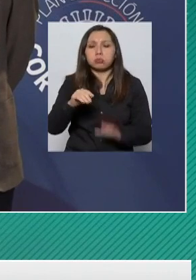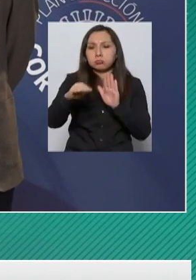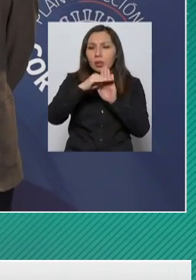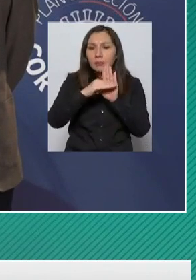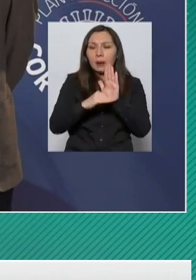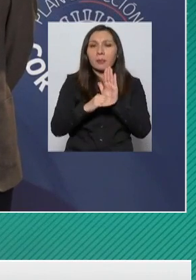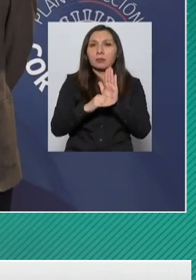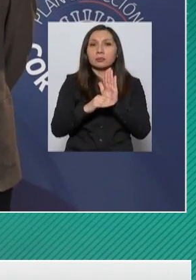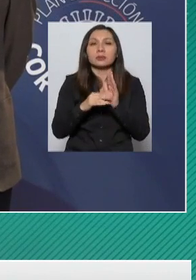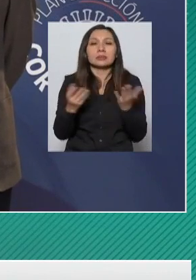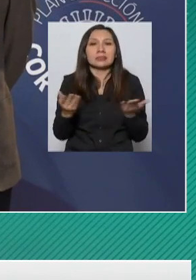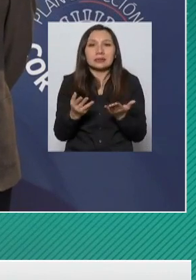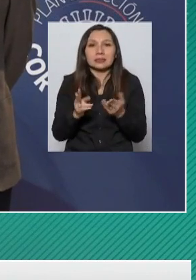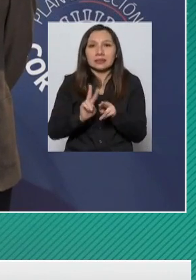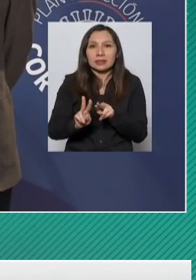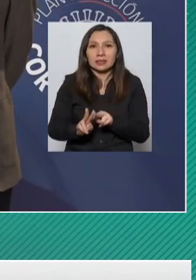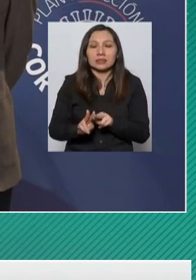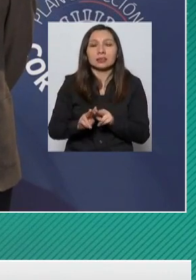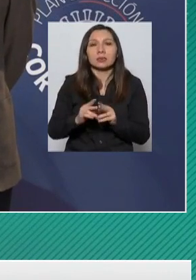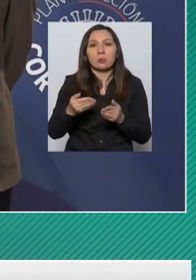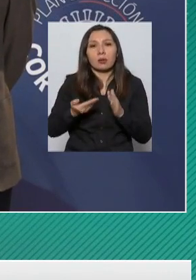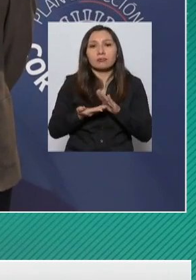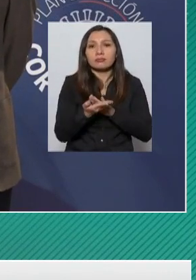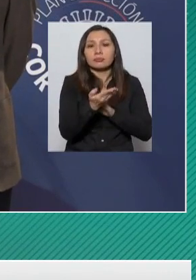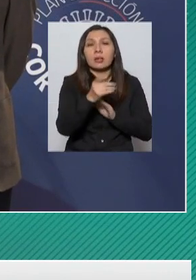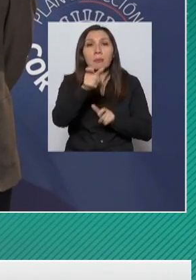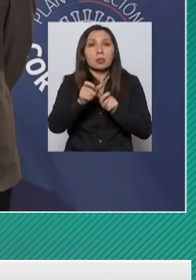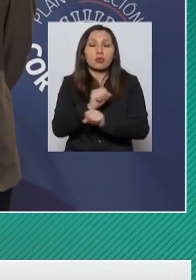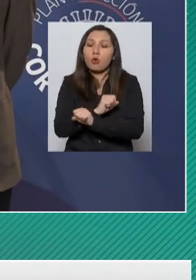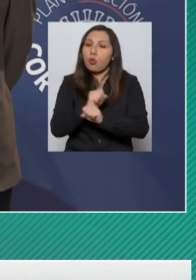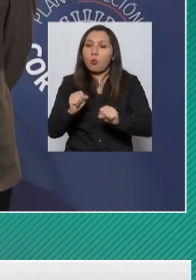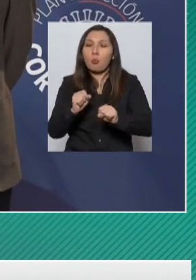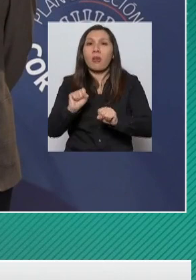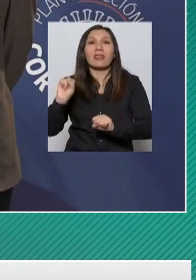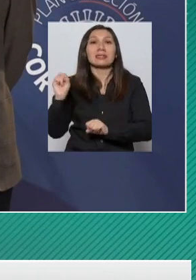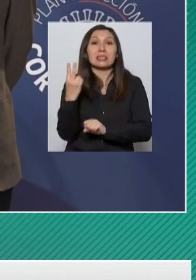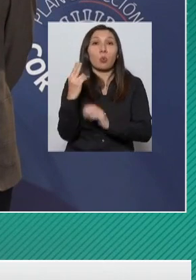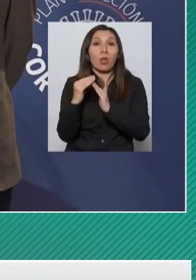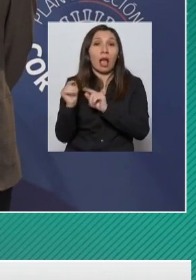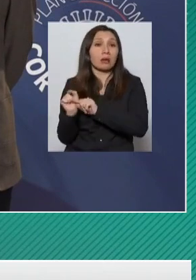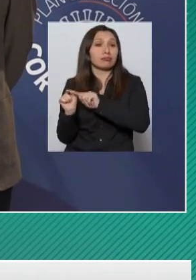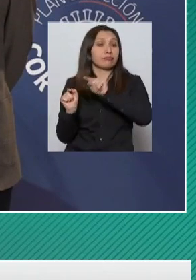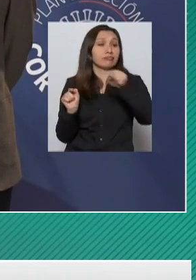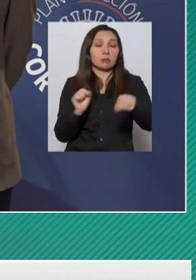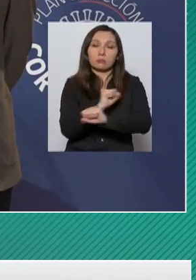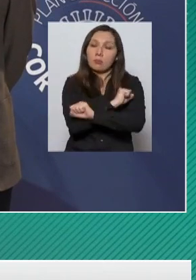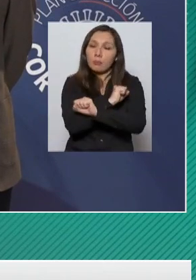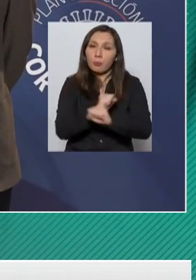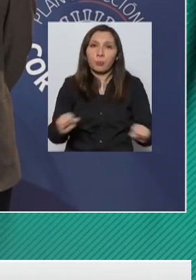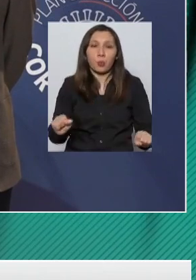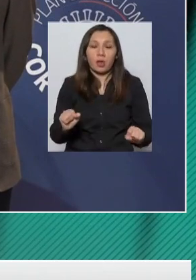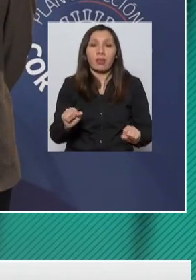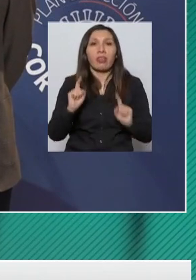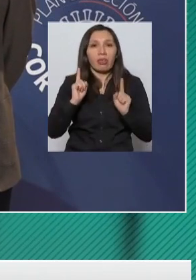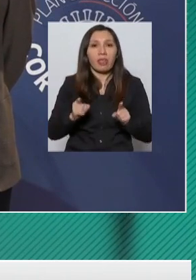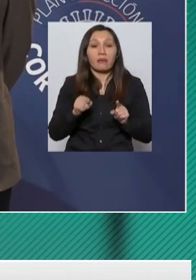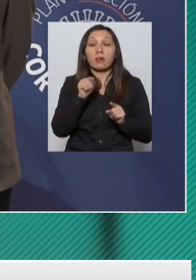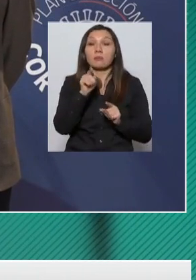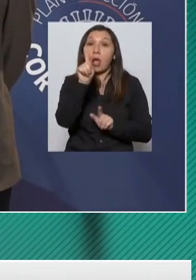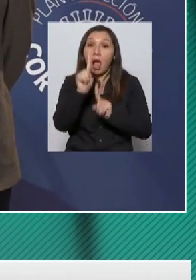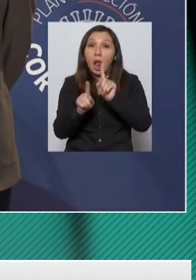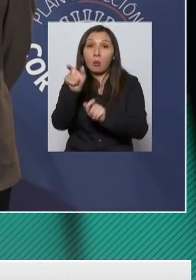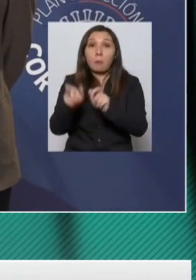medidas que son una circular que las personas no pueden desplazarse a sus segundas viviendas por lo tanto aquellas